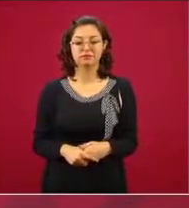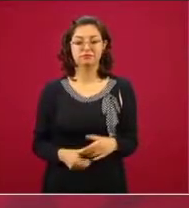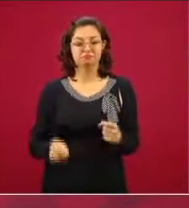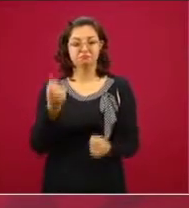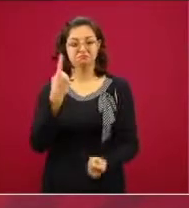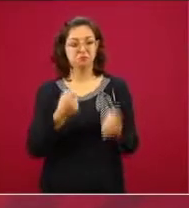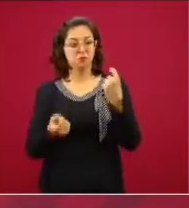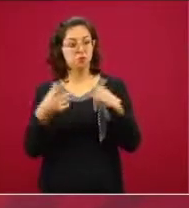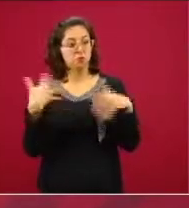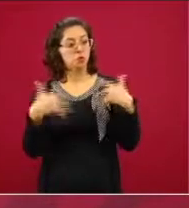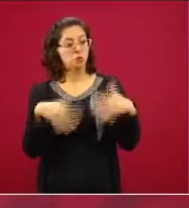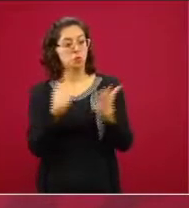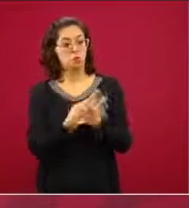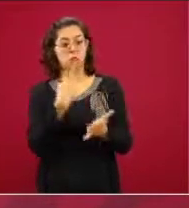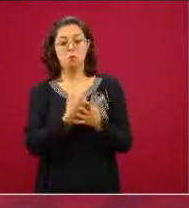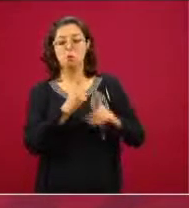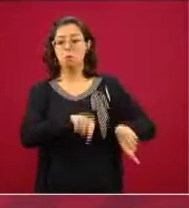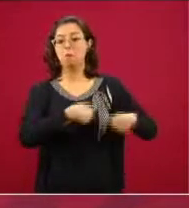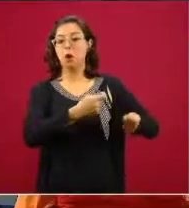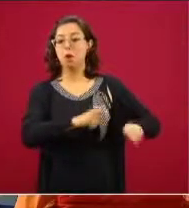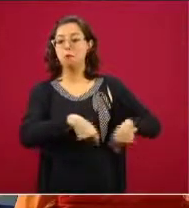¿Qué nos decían antes?